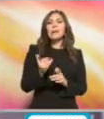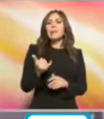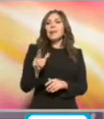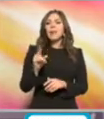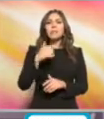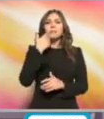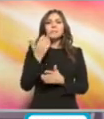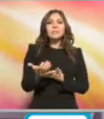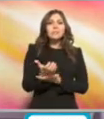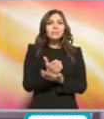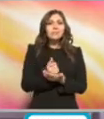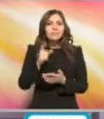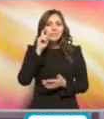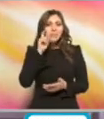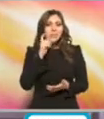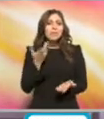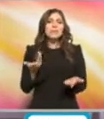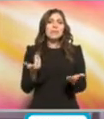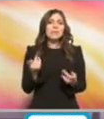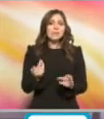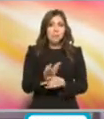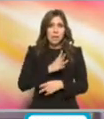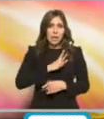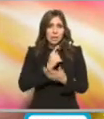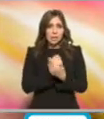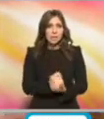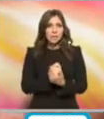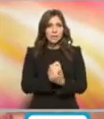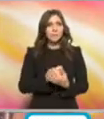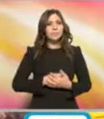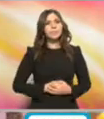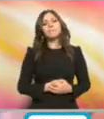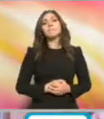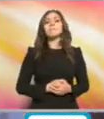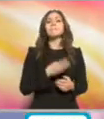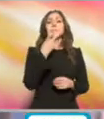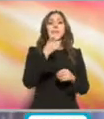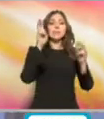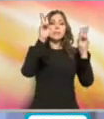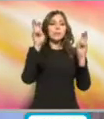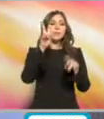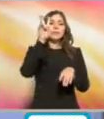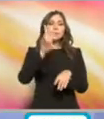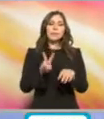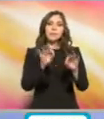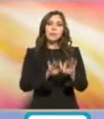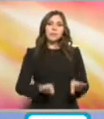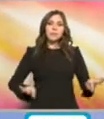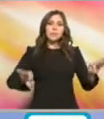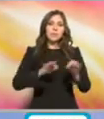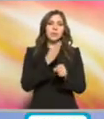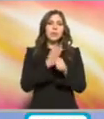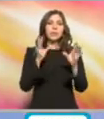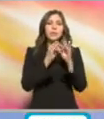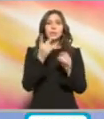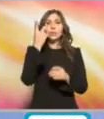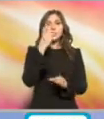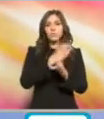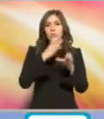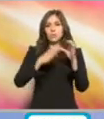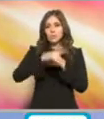con tu pareja. ¿Hay terapias para esto? Pues mira, este es un tema muy importante. Hablas de dos cosas que me parecen